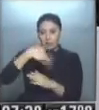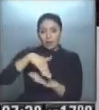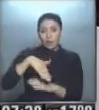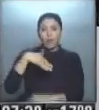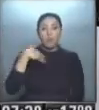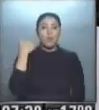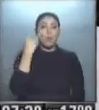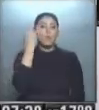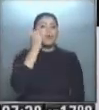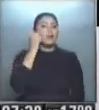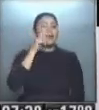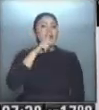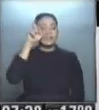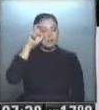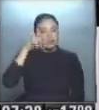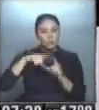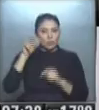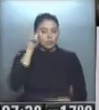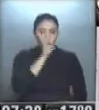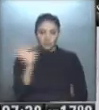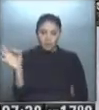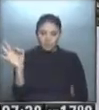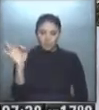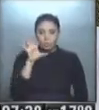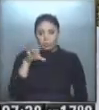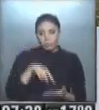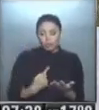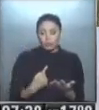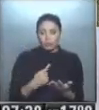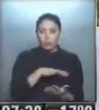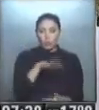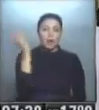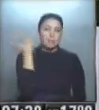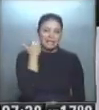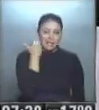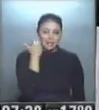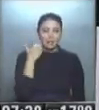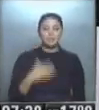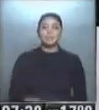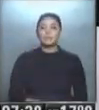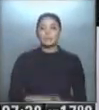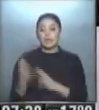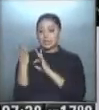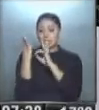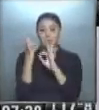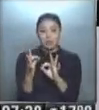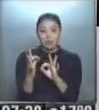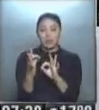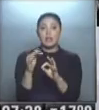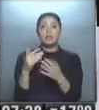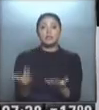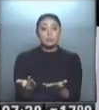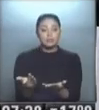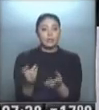al 800 de esta localidad del conurbano bonaerense, el partido de La Matanza más precisamente, frente a la cual en ese